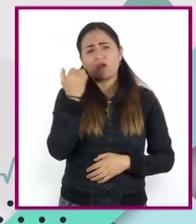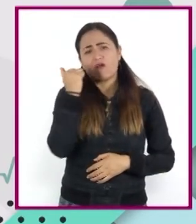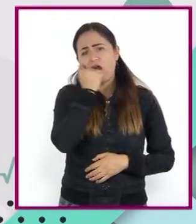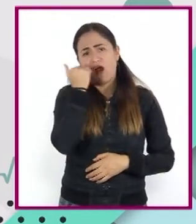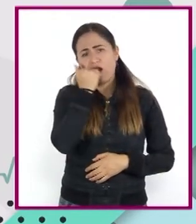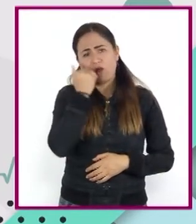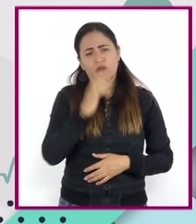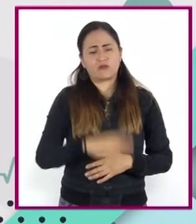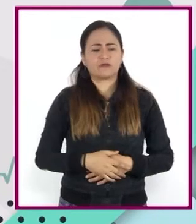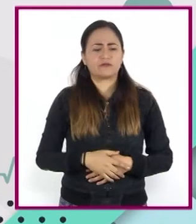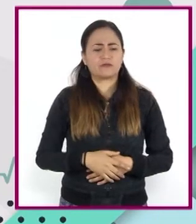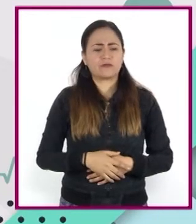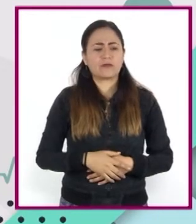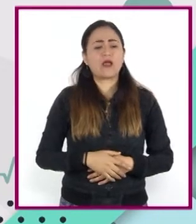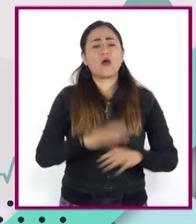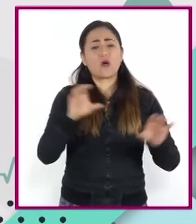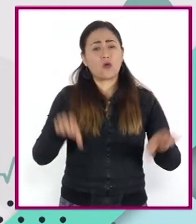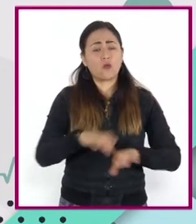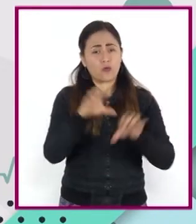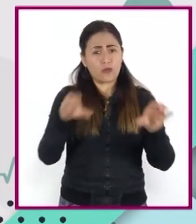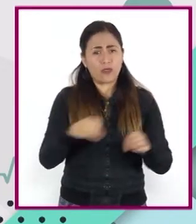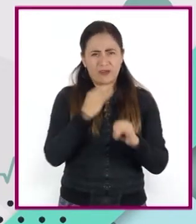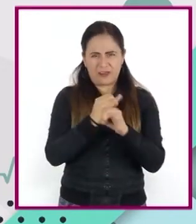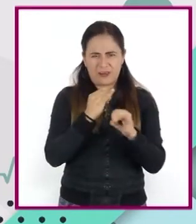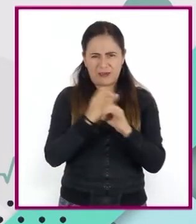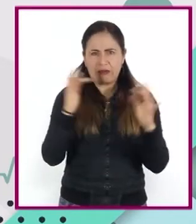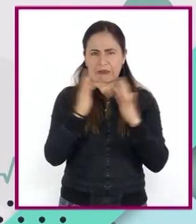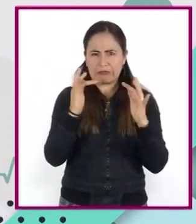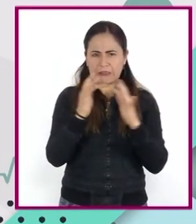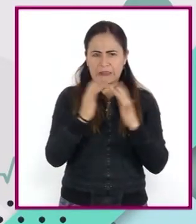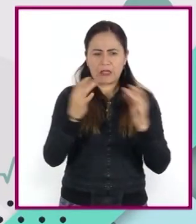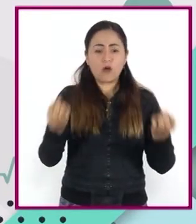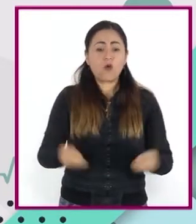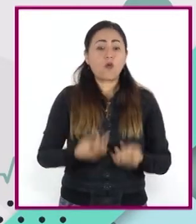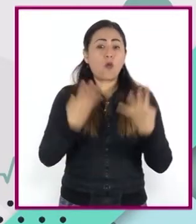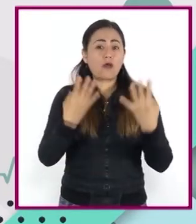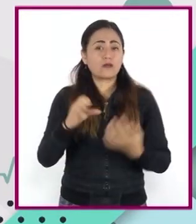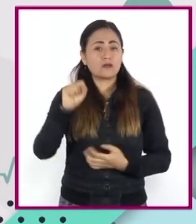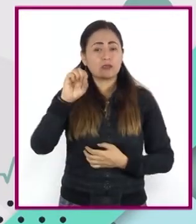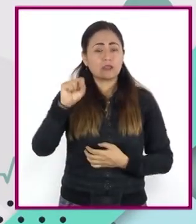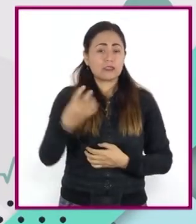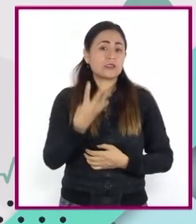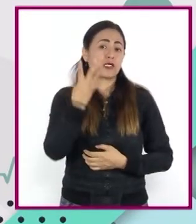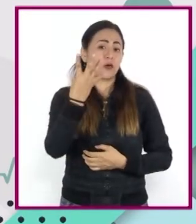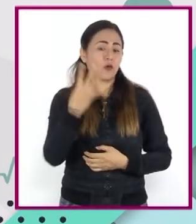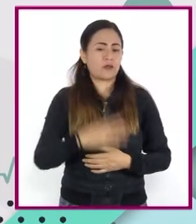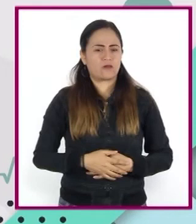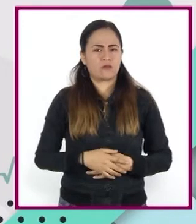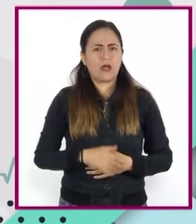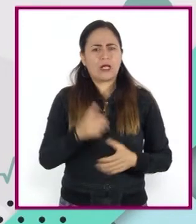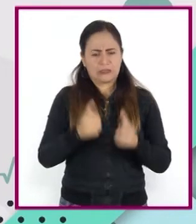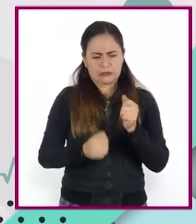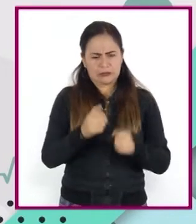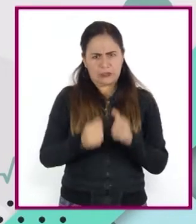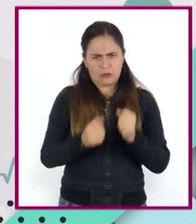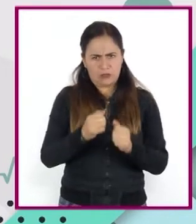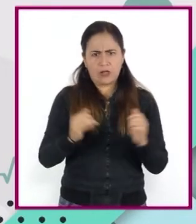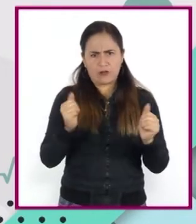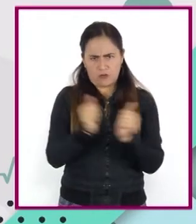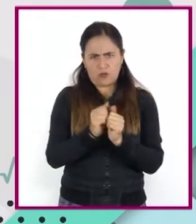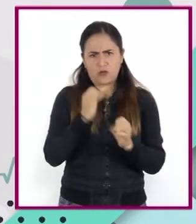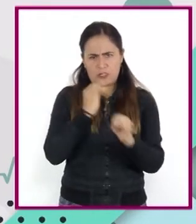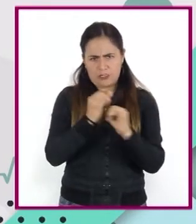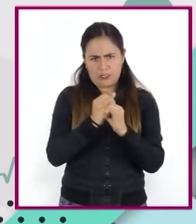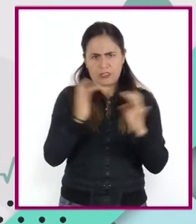Para la computadora con internet se tuvo una frecuencia absoluta de 64. En el caso de tener celular con internet, la